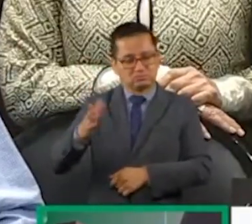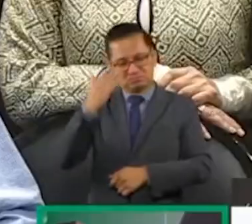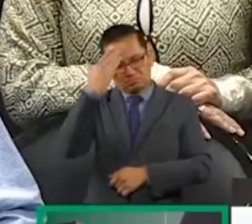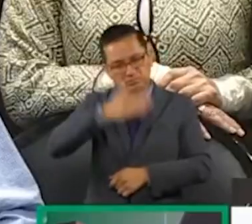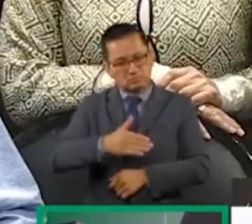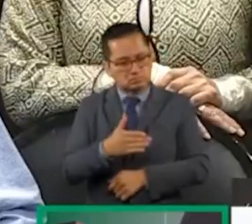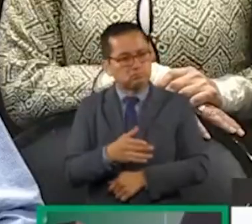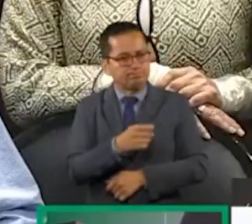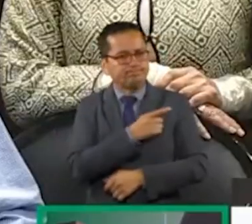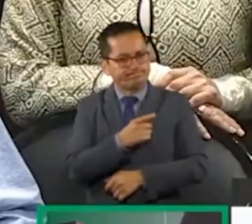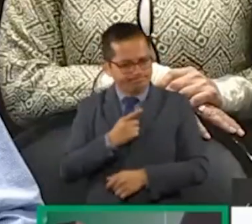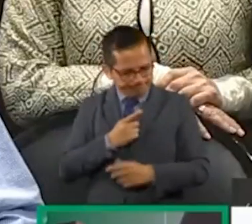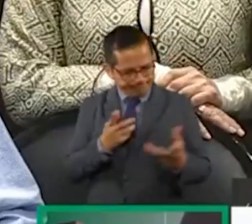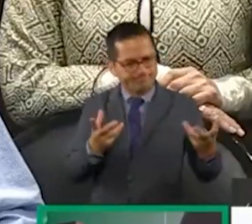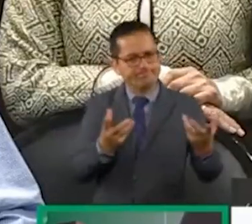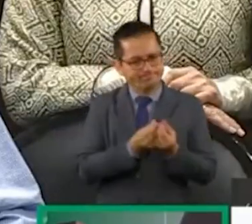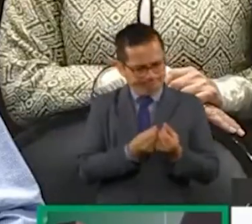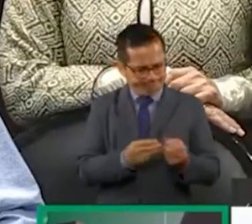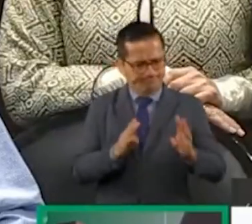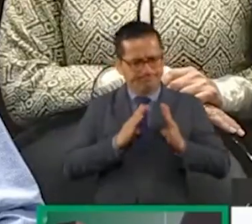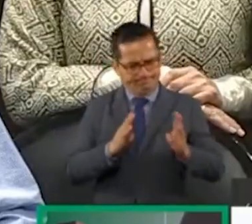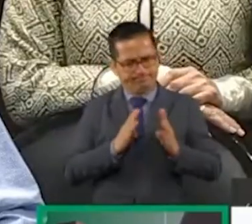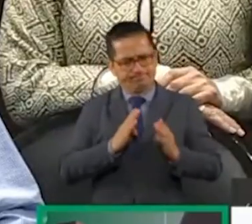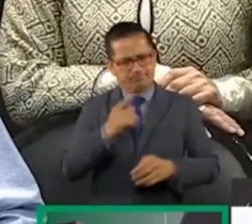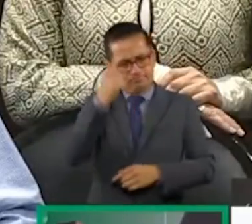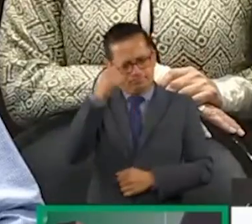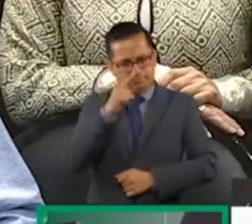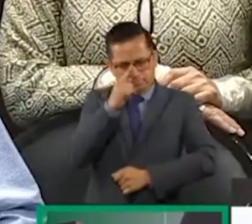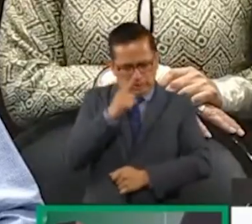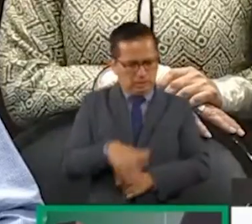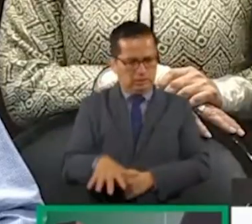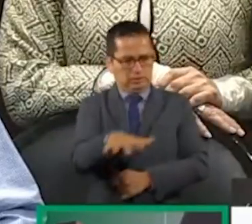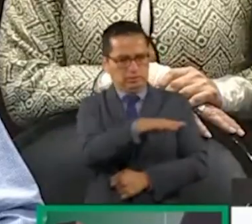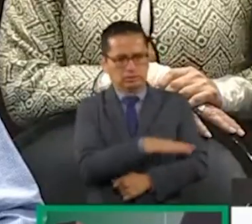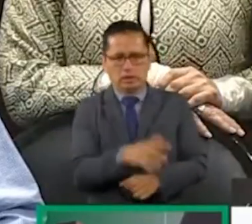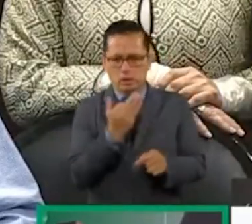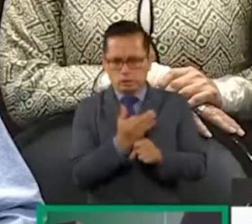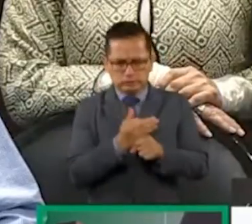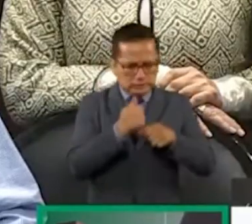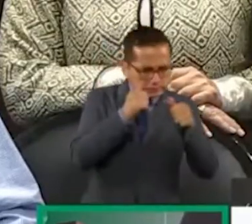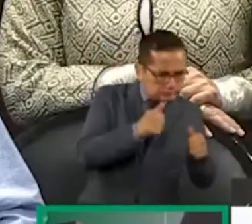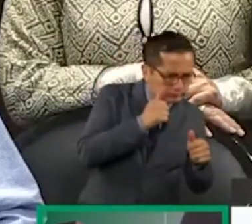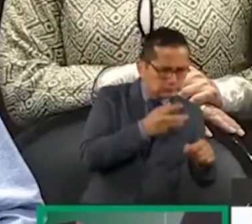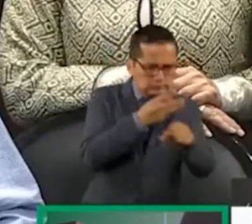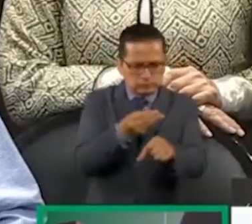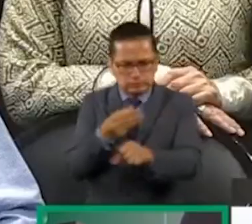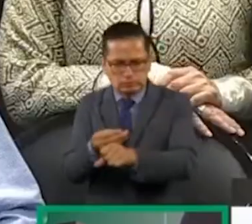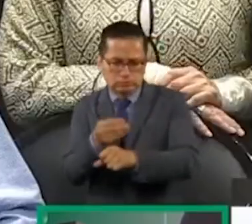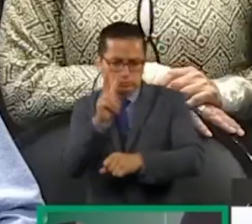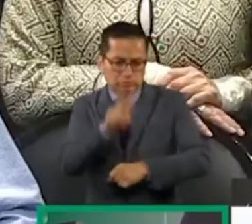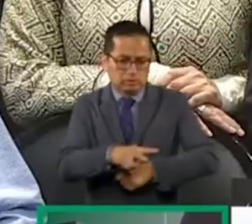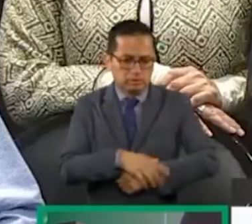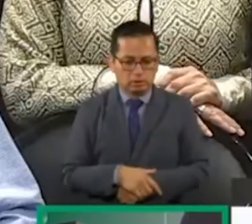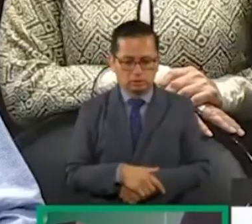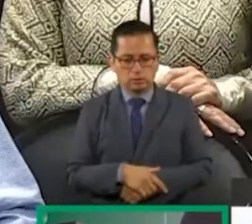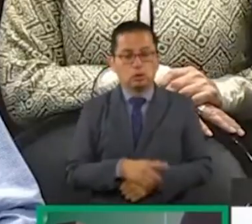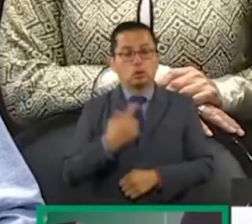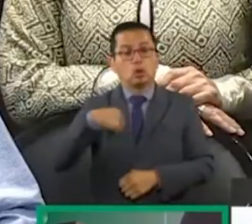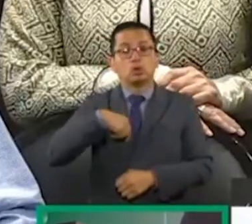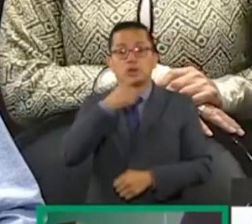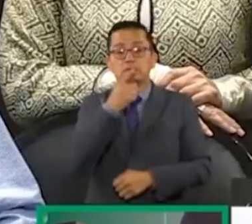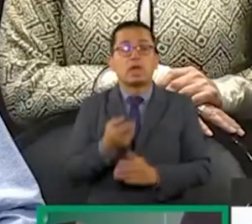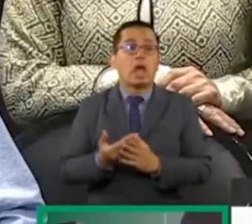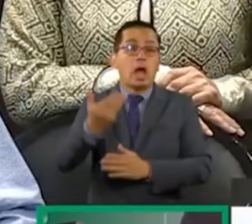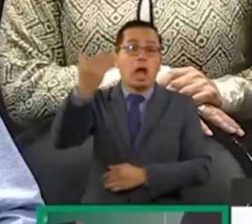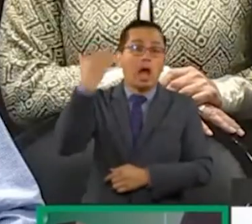ejército hoy para hacer frente al desastre que nos heredaron. Porque no es que le estemos echando la culpa al